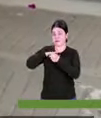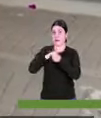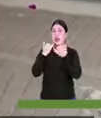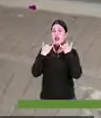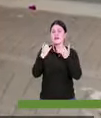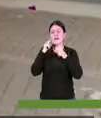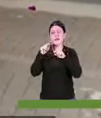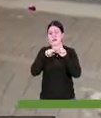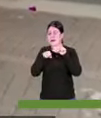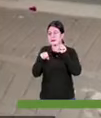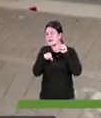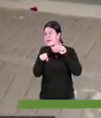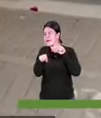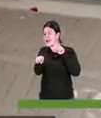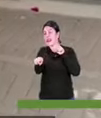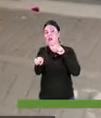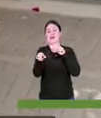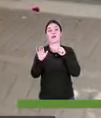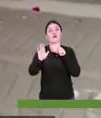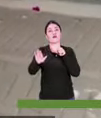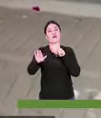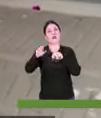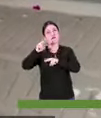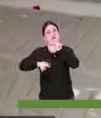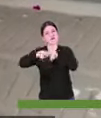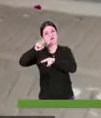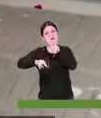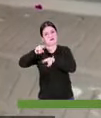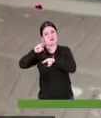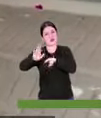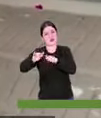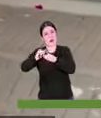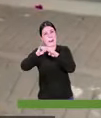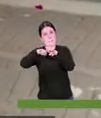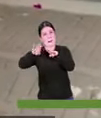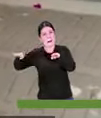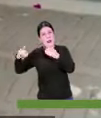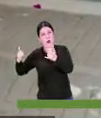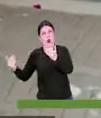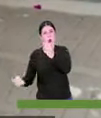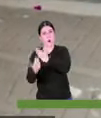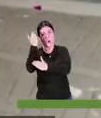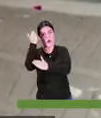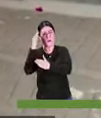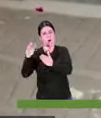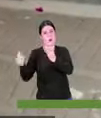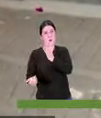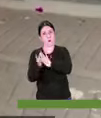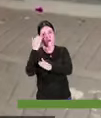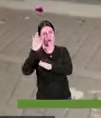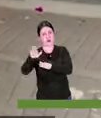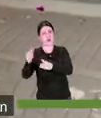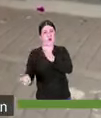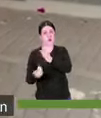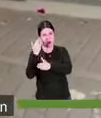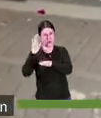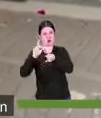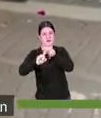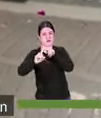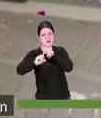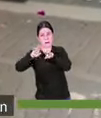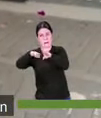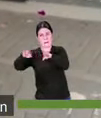el patio para los buses, los nuevos buses, la nueva flota de buses que van a salir. Yo